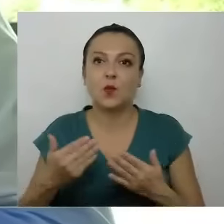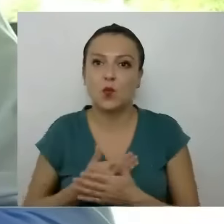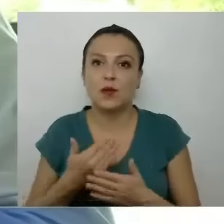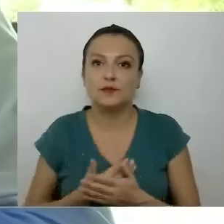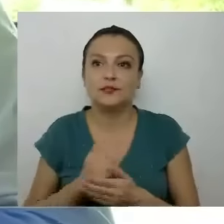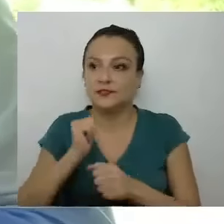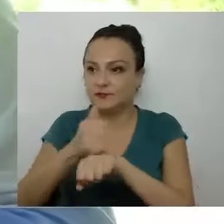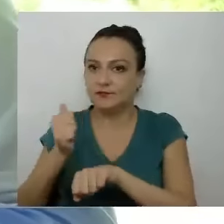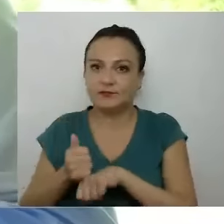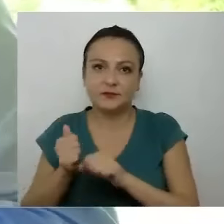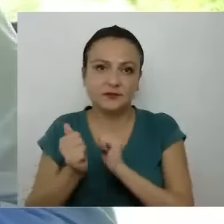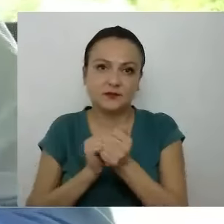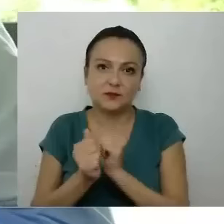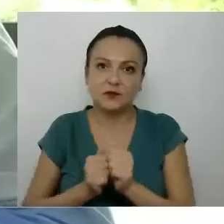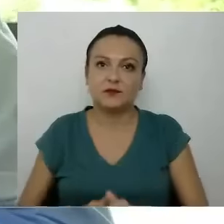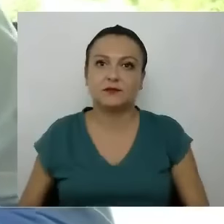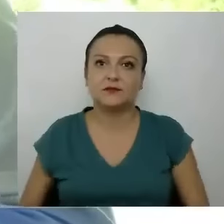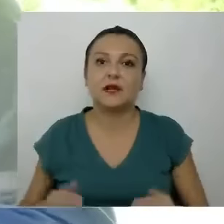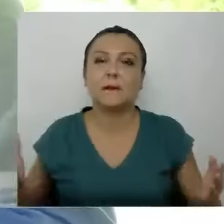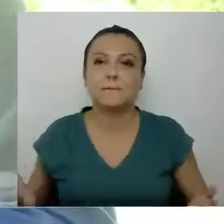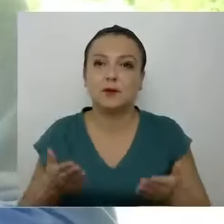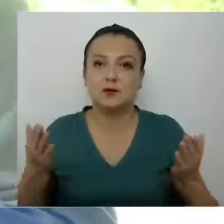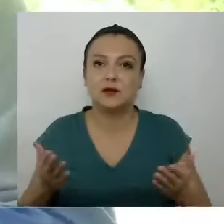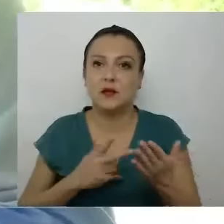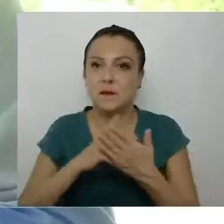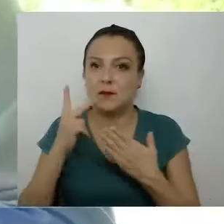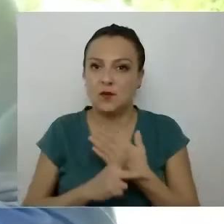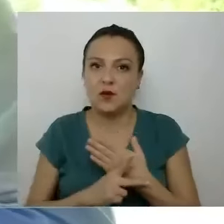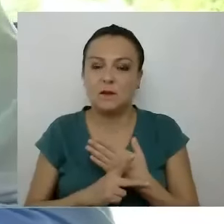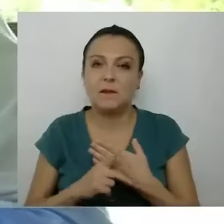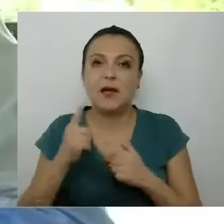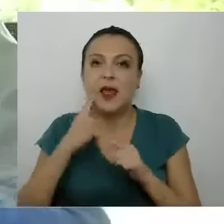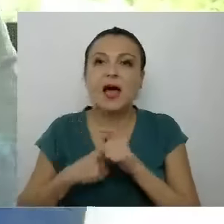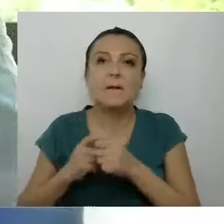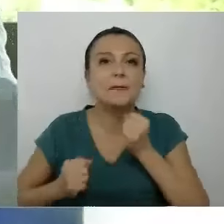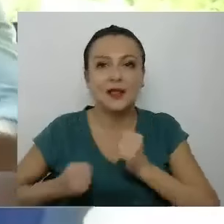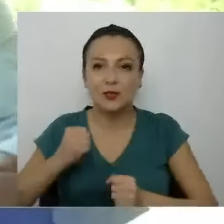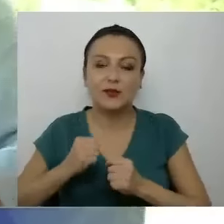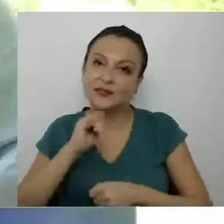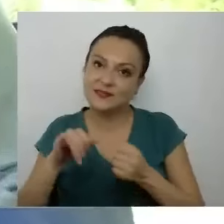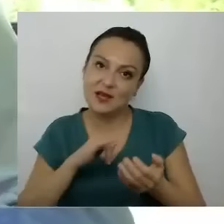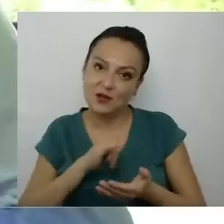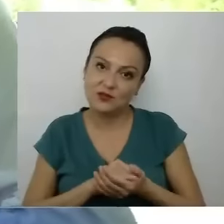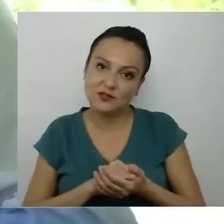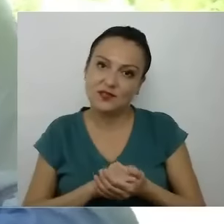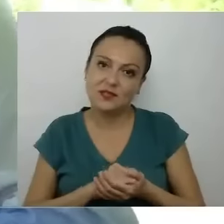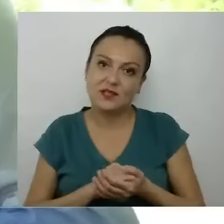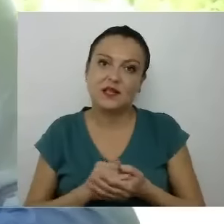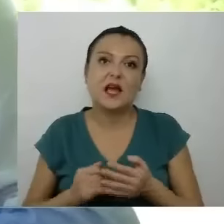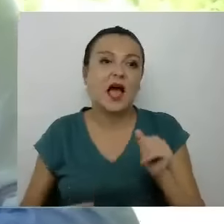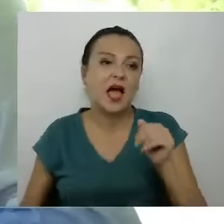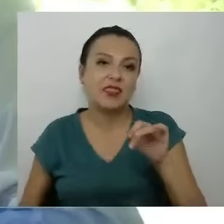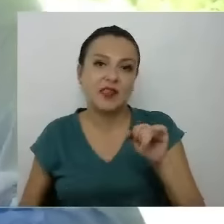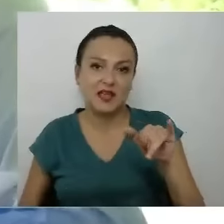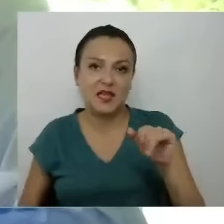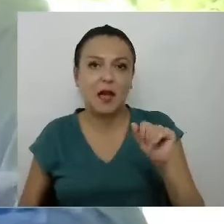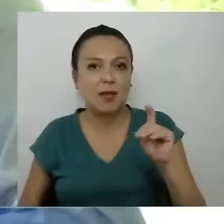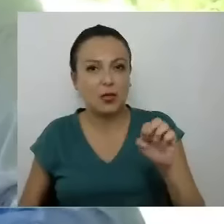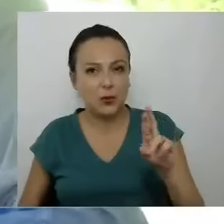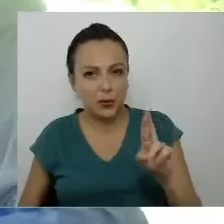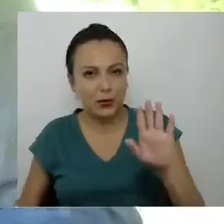instalaciones deportivas, impulsando programas como la Maratón de San José, el Gran Fondo André y Amador, eventos